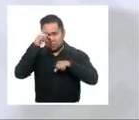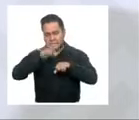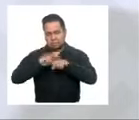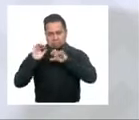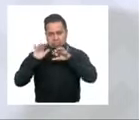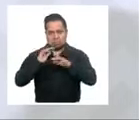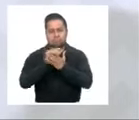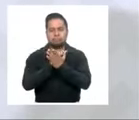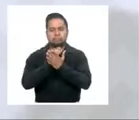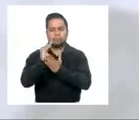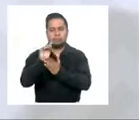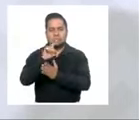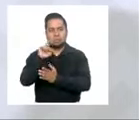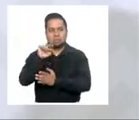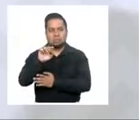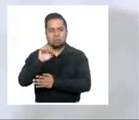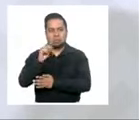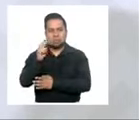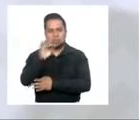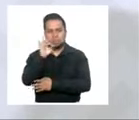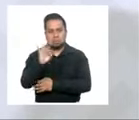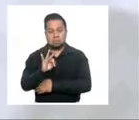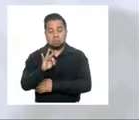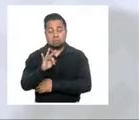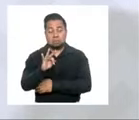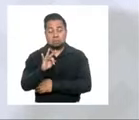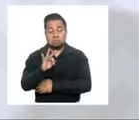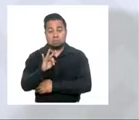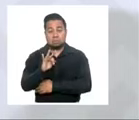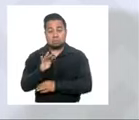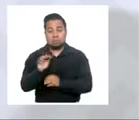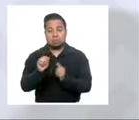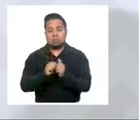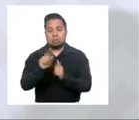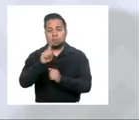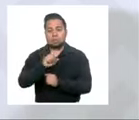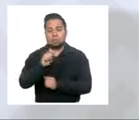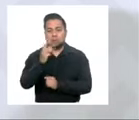se incrementó un 100.02% con